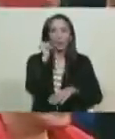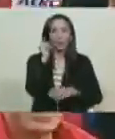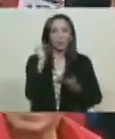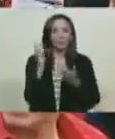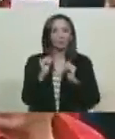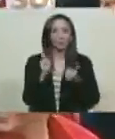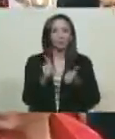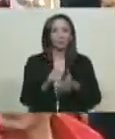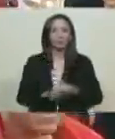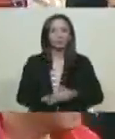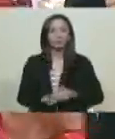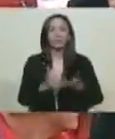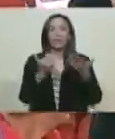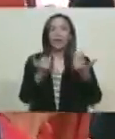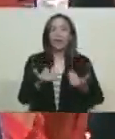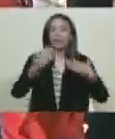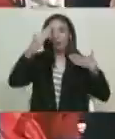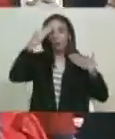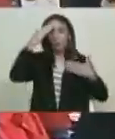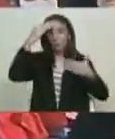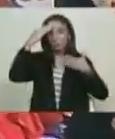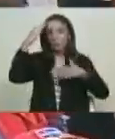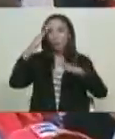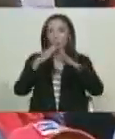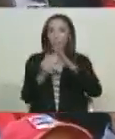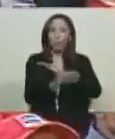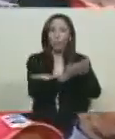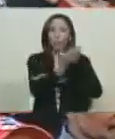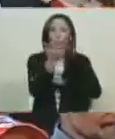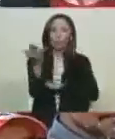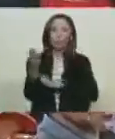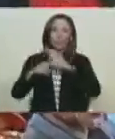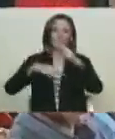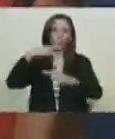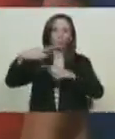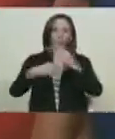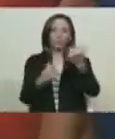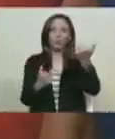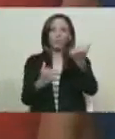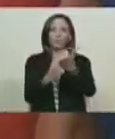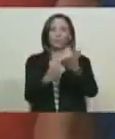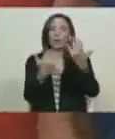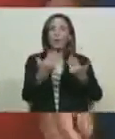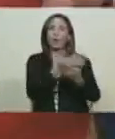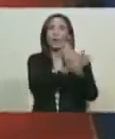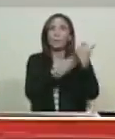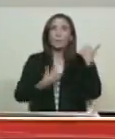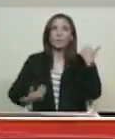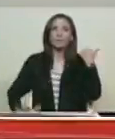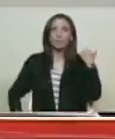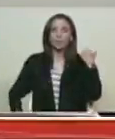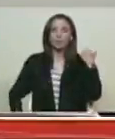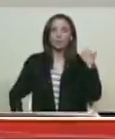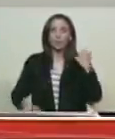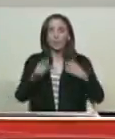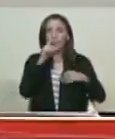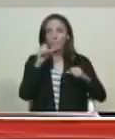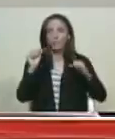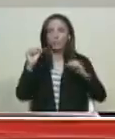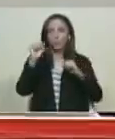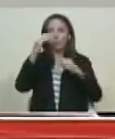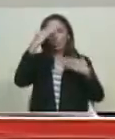Reciban un saludo clasista, fraterno y revolucionario a nuestro camarada presidente obrero Nicolás Maduro